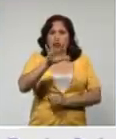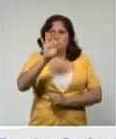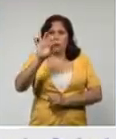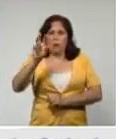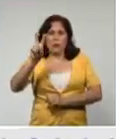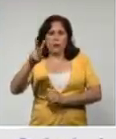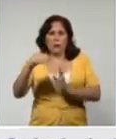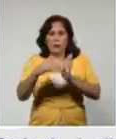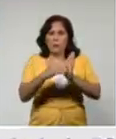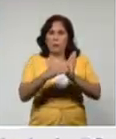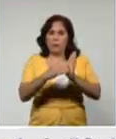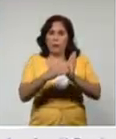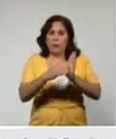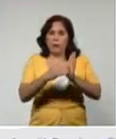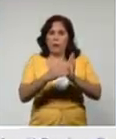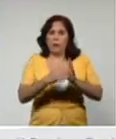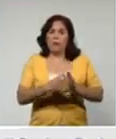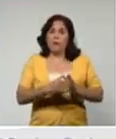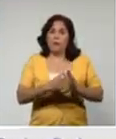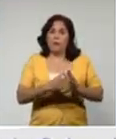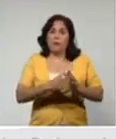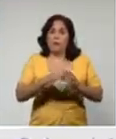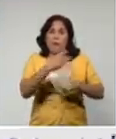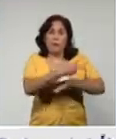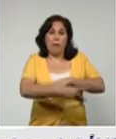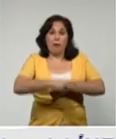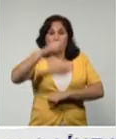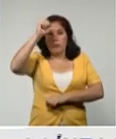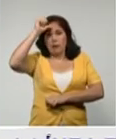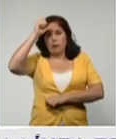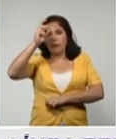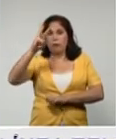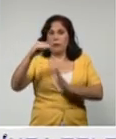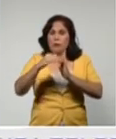3.582.000 y la India con